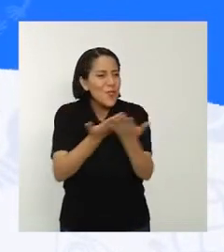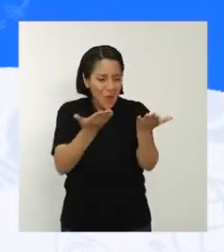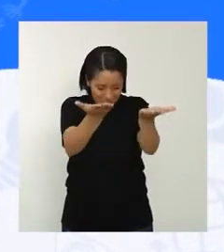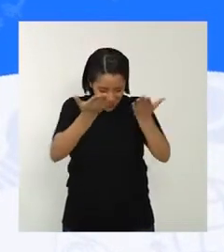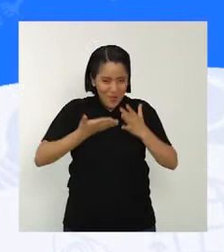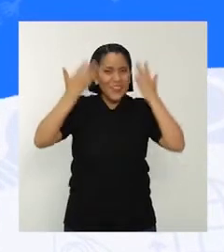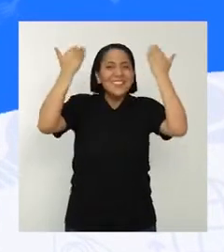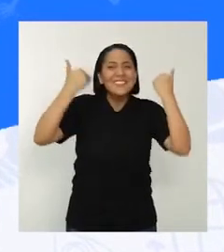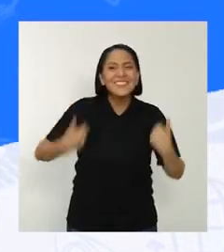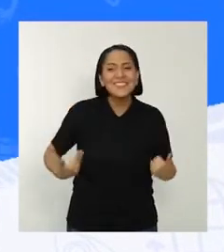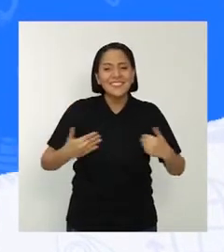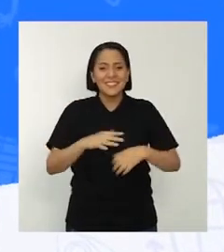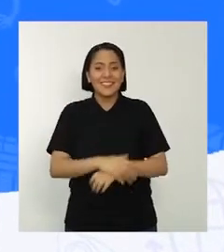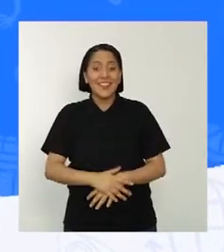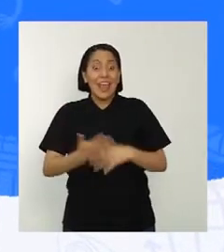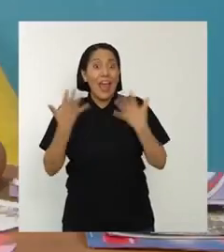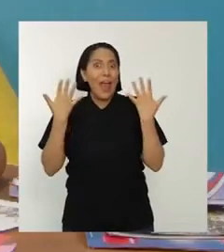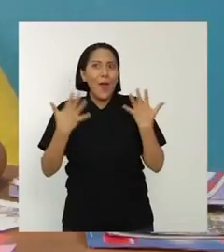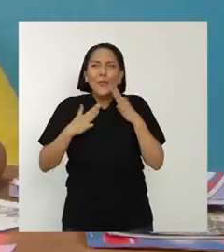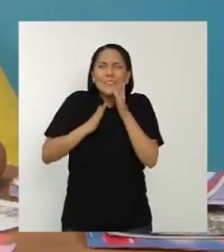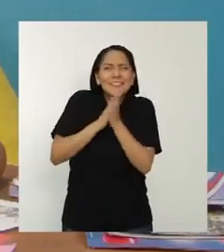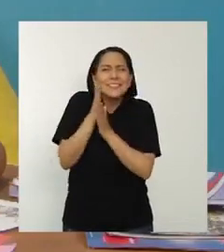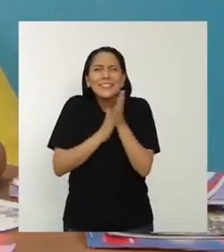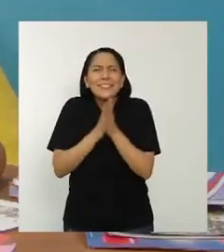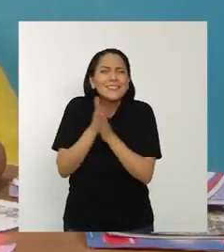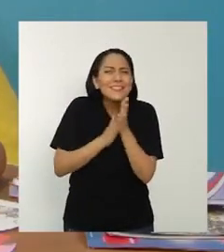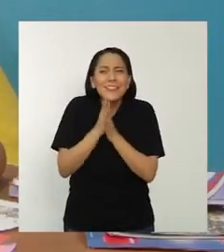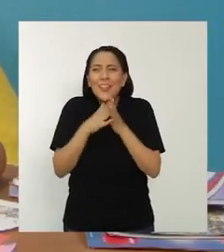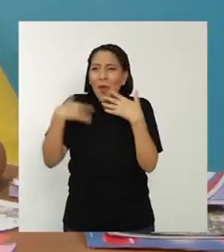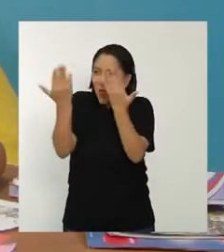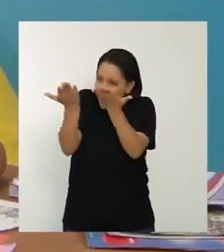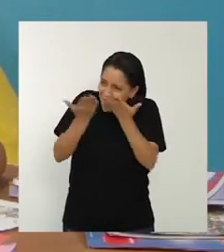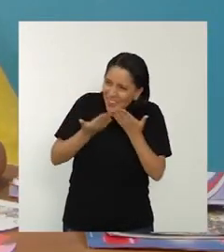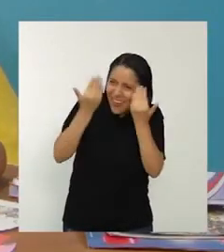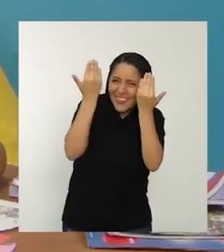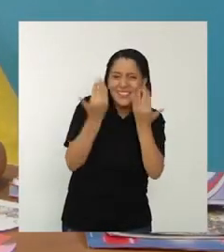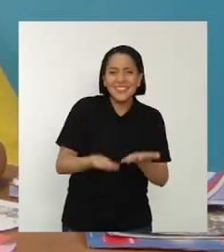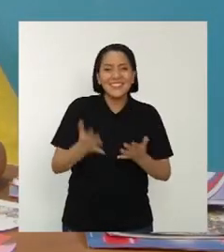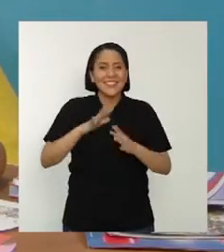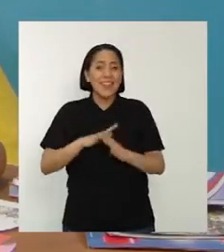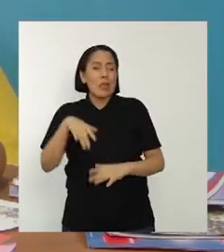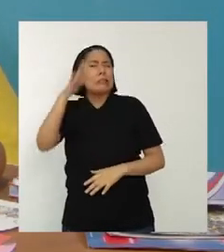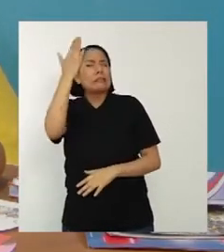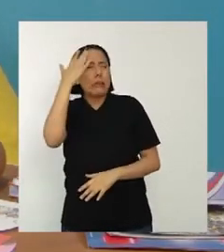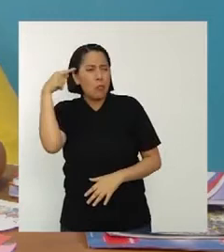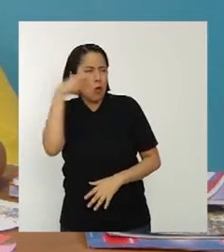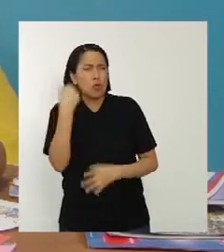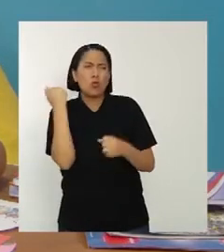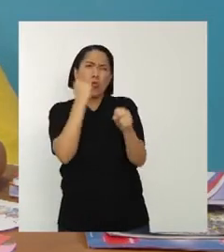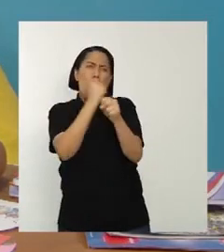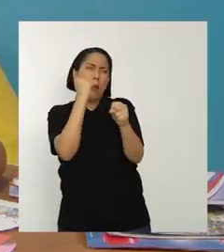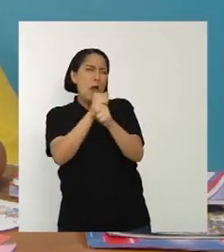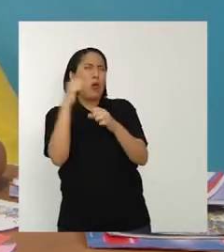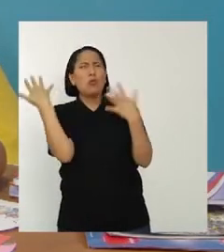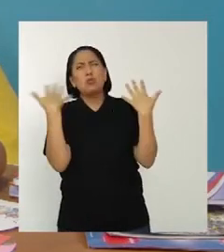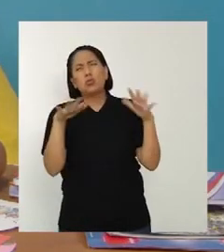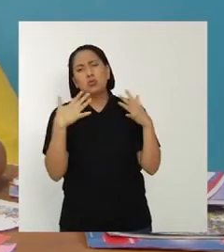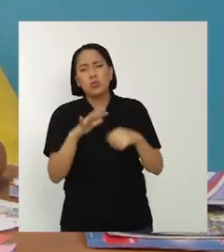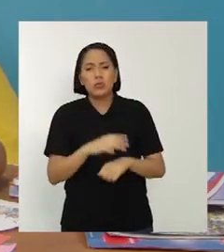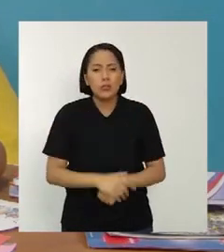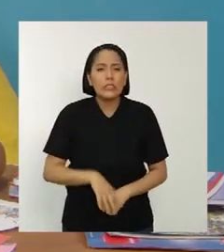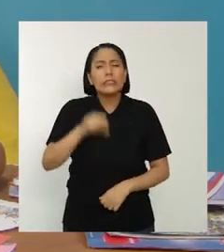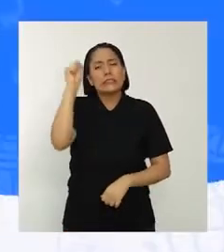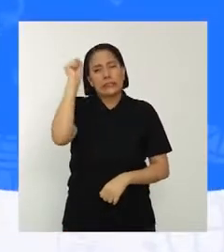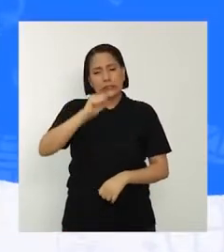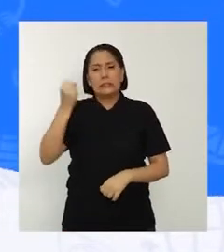Gracias a ustedes por tenerme aquí. Estamos muy entusiasmados en tenerte por estos lares. Sabemos que trabajas mucho por otros lugares,